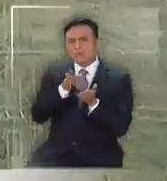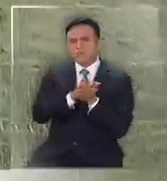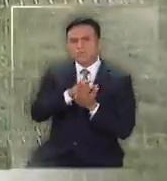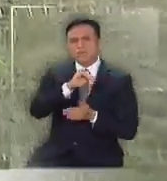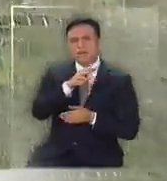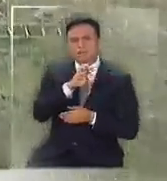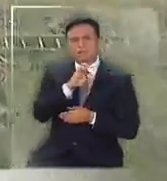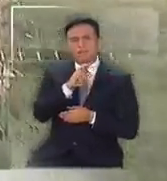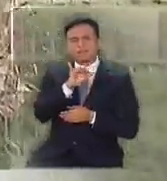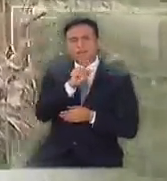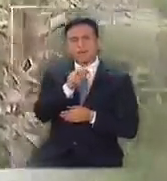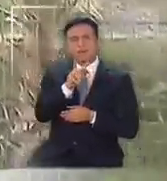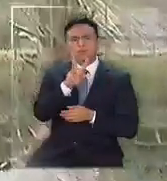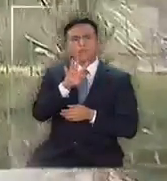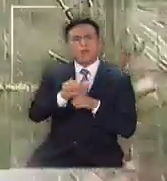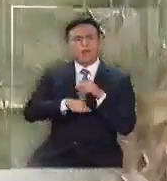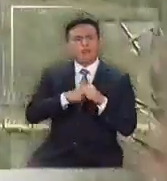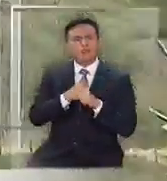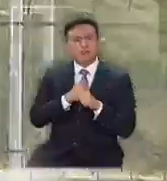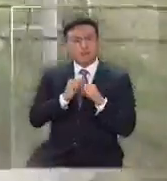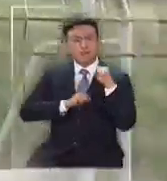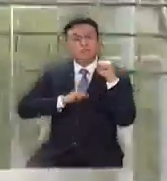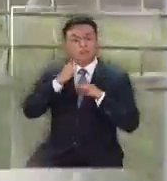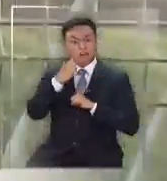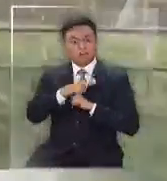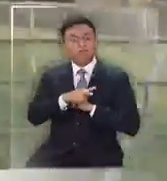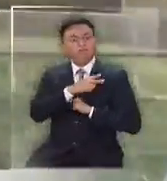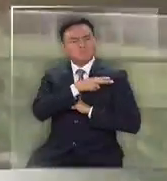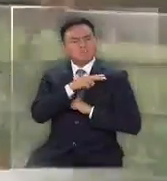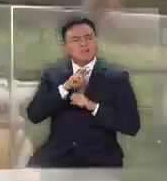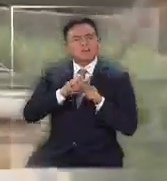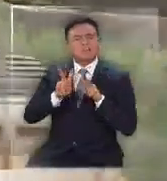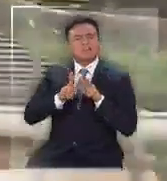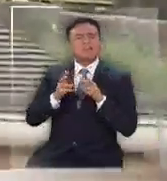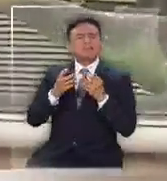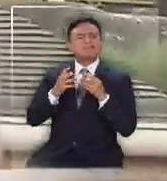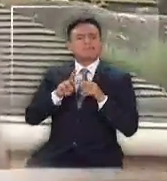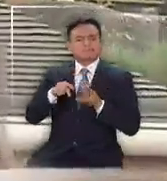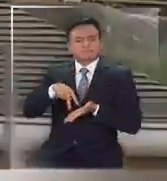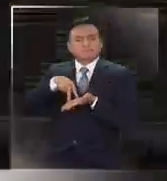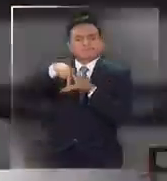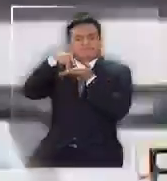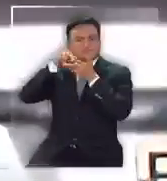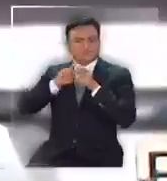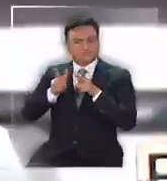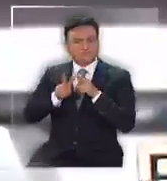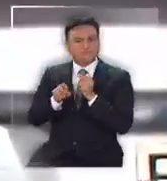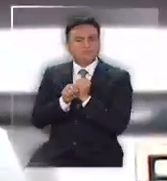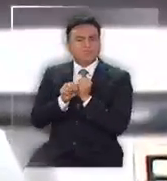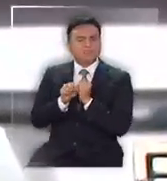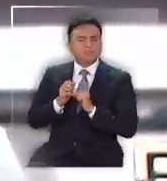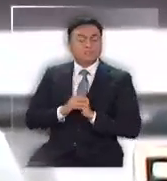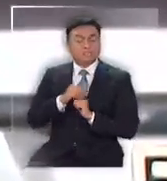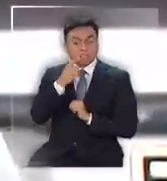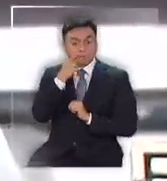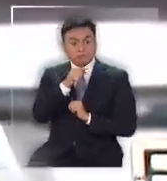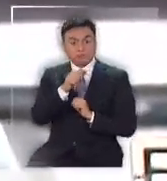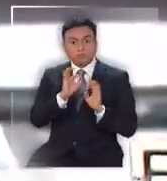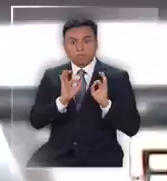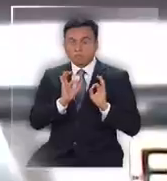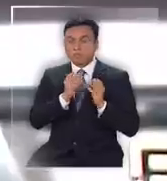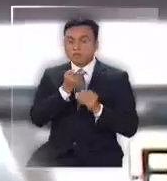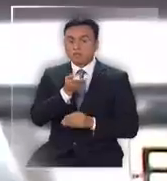Jaime Belsa, de 49 años, un empresario que se dedicaba a la maestranza de ascensores. Este vecino era especial